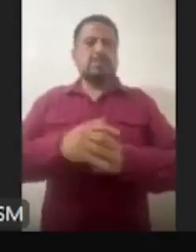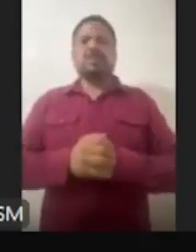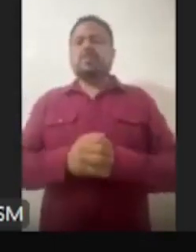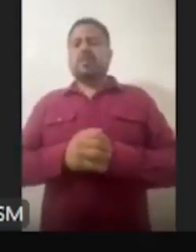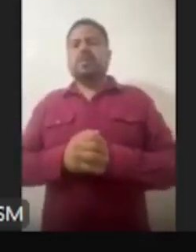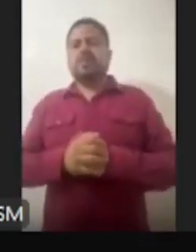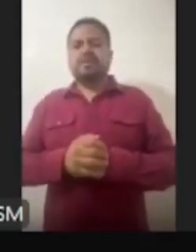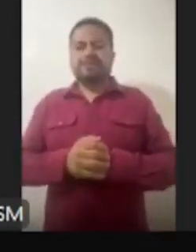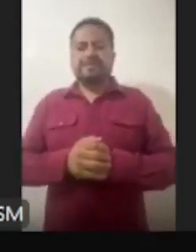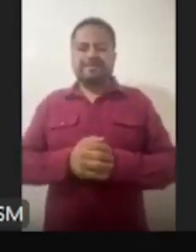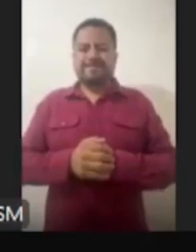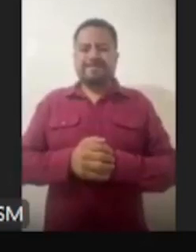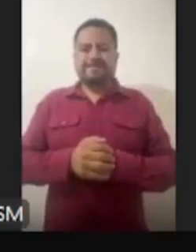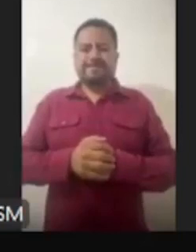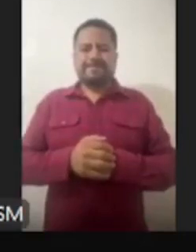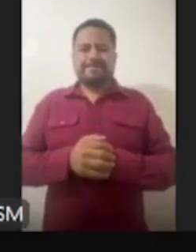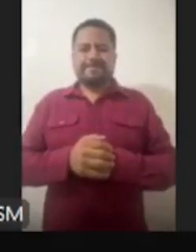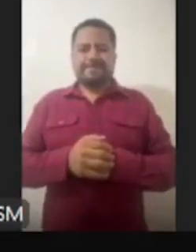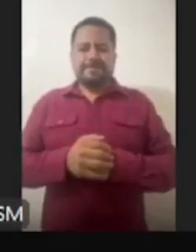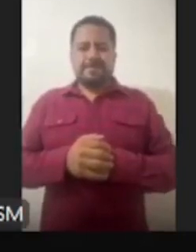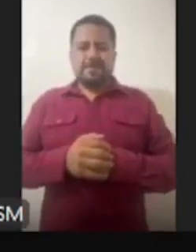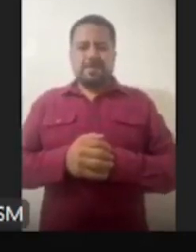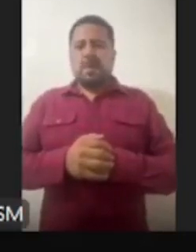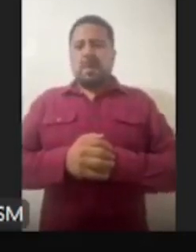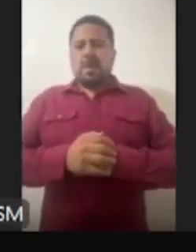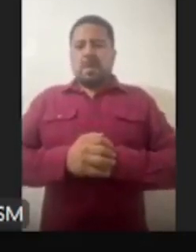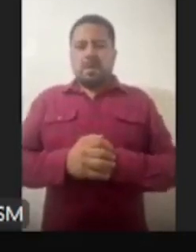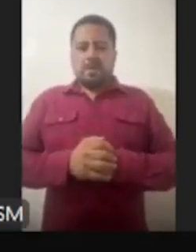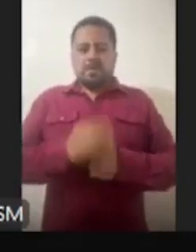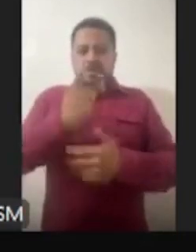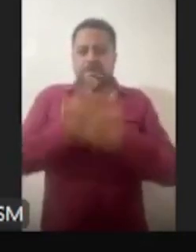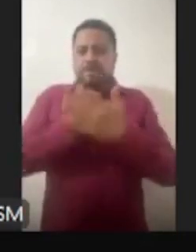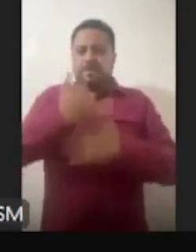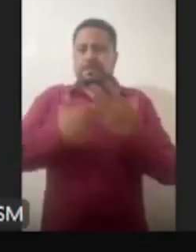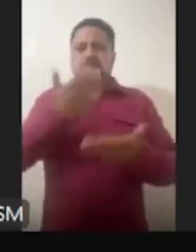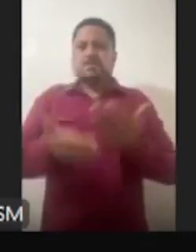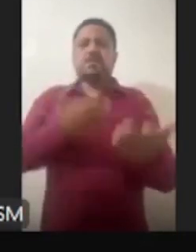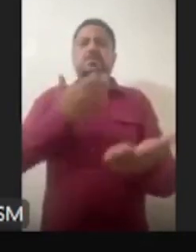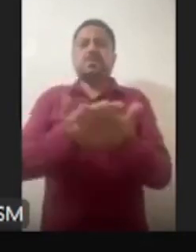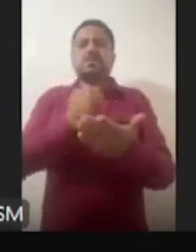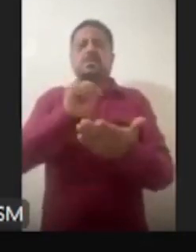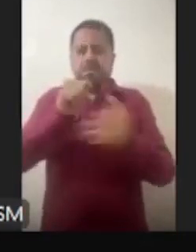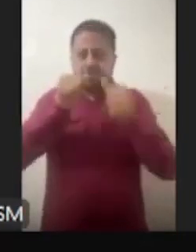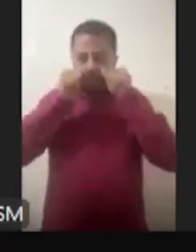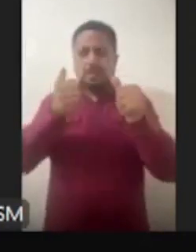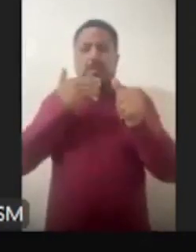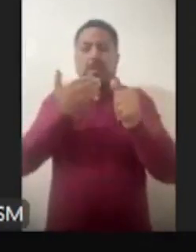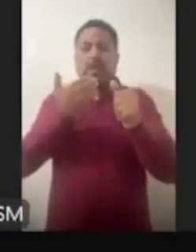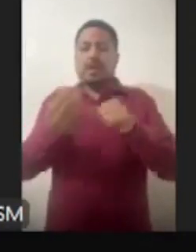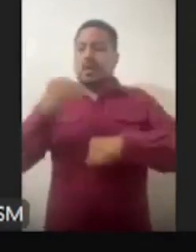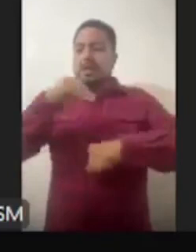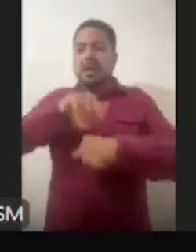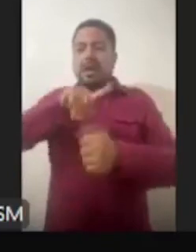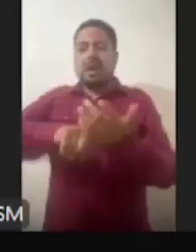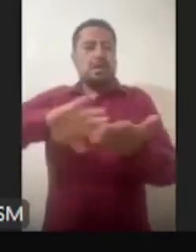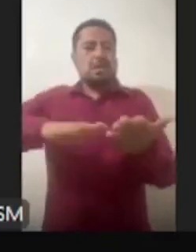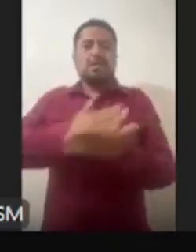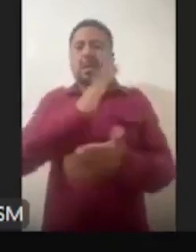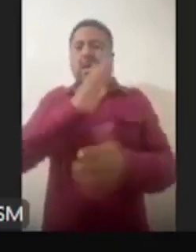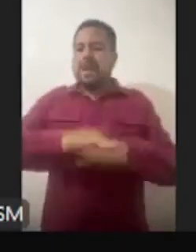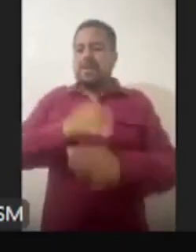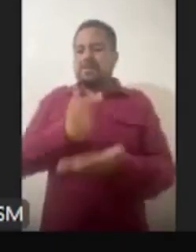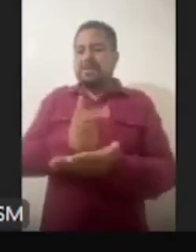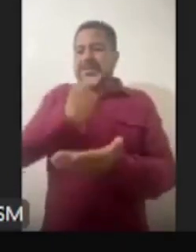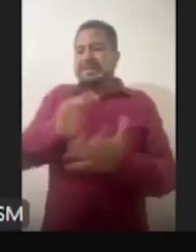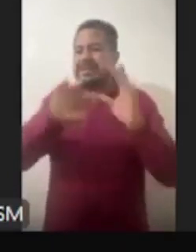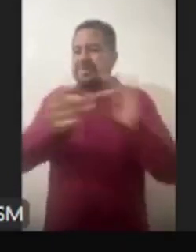CNHJ-GRO-582-2024. En el proyecto se propone declararlo fundado en la parte y a la postre inoperante, ya que de los agravios expresados por la parte actora